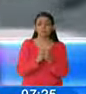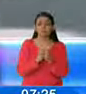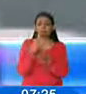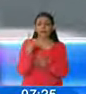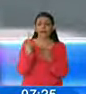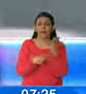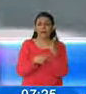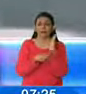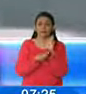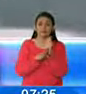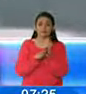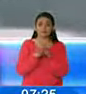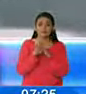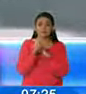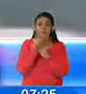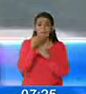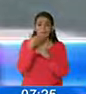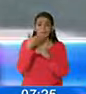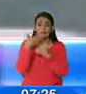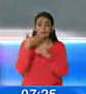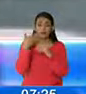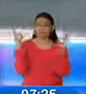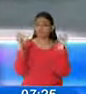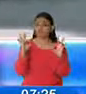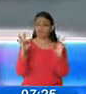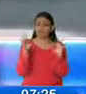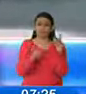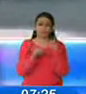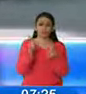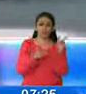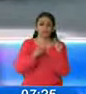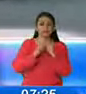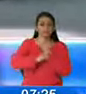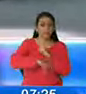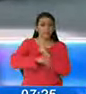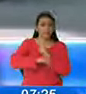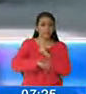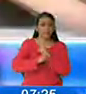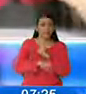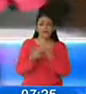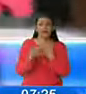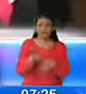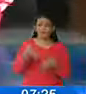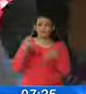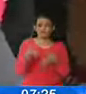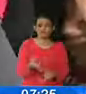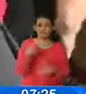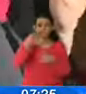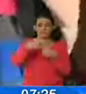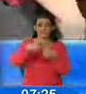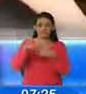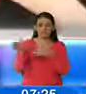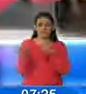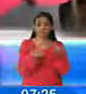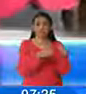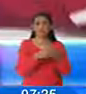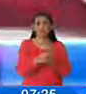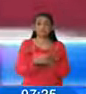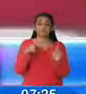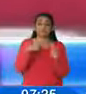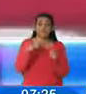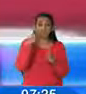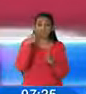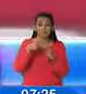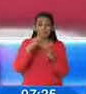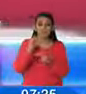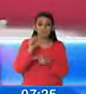va creciendo el desarrollo y va creciendo en el momento dado, va haciéndose la campaña y va ejerciéndose. Al otro lado de la ciudad, Estuardo Jaramillo